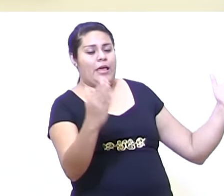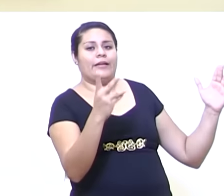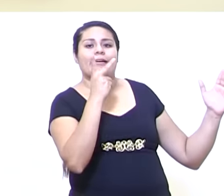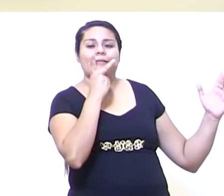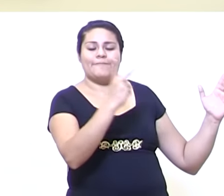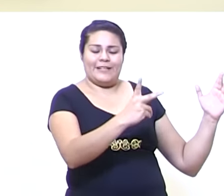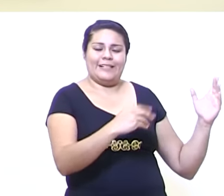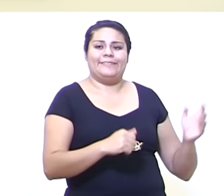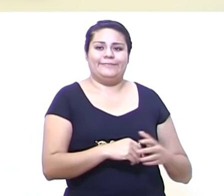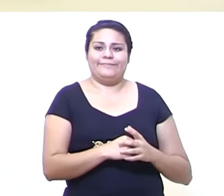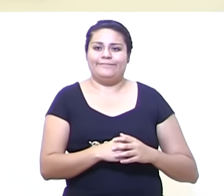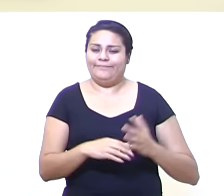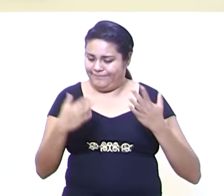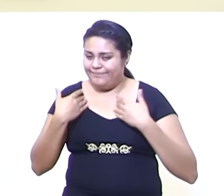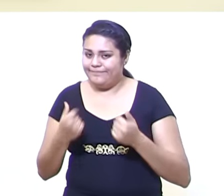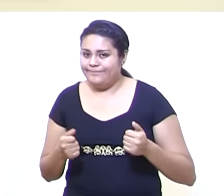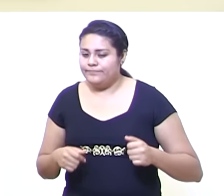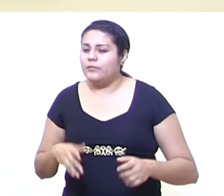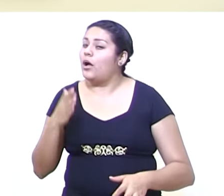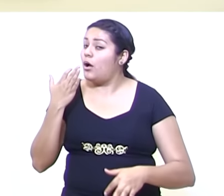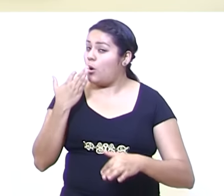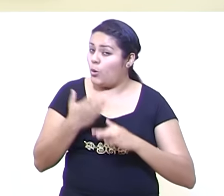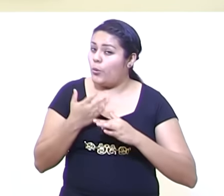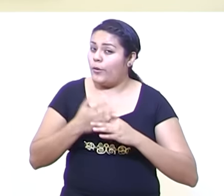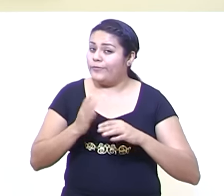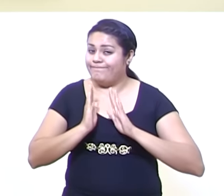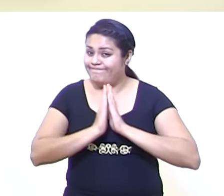Ahora vamos a observar